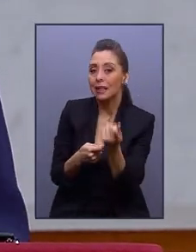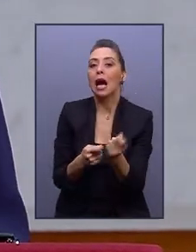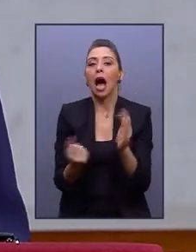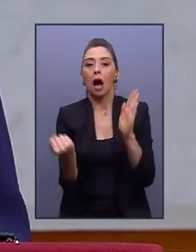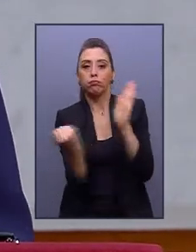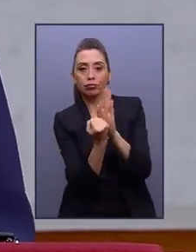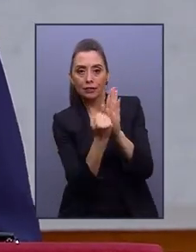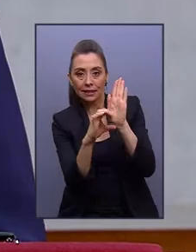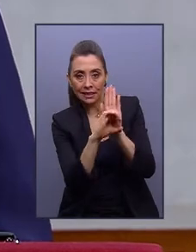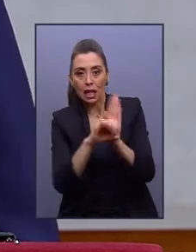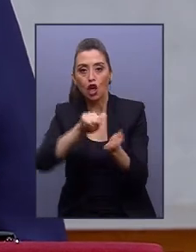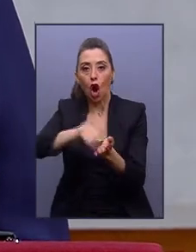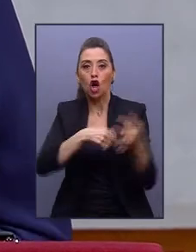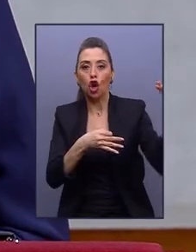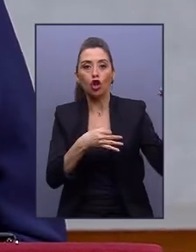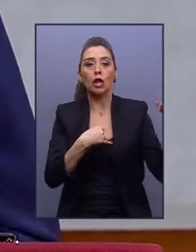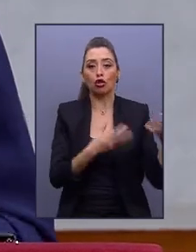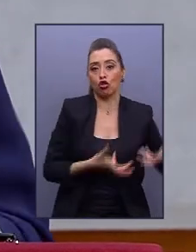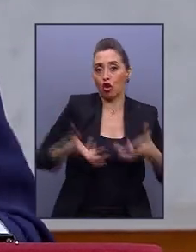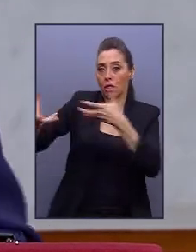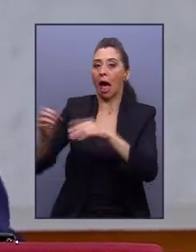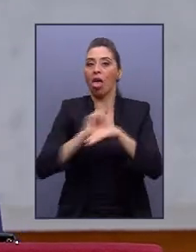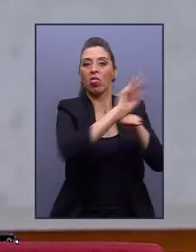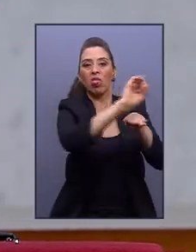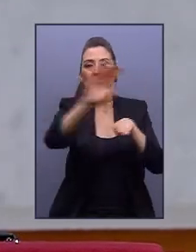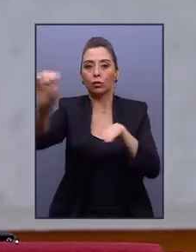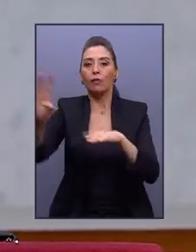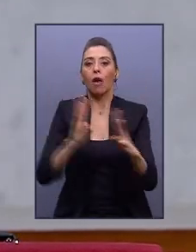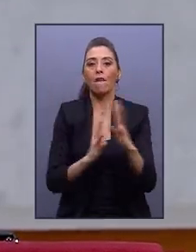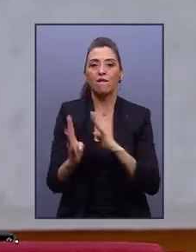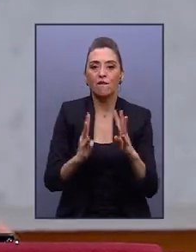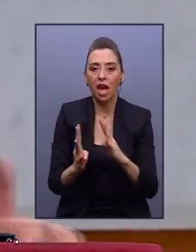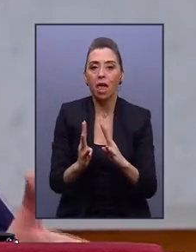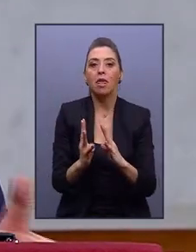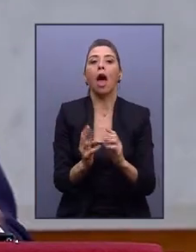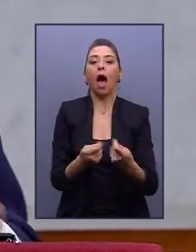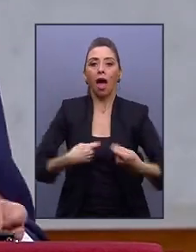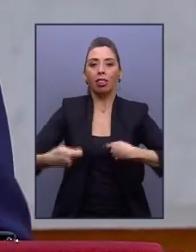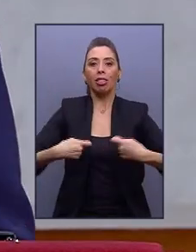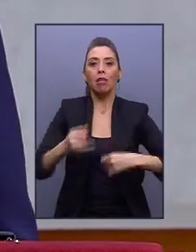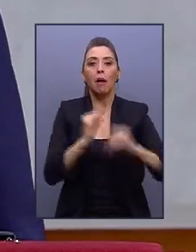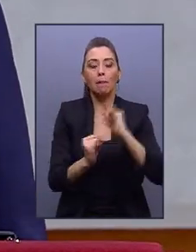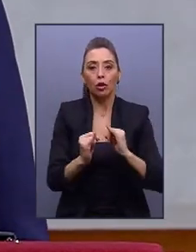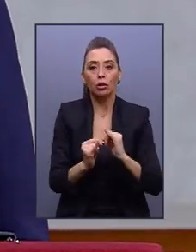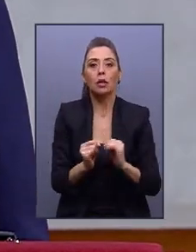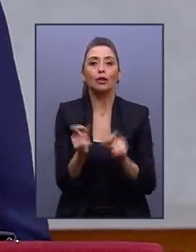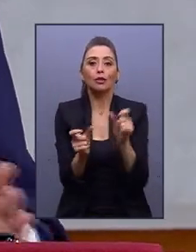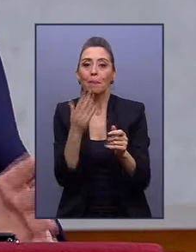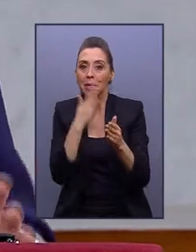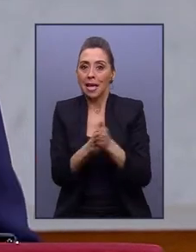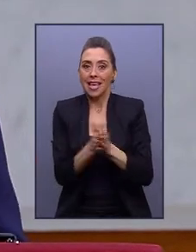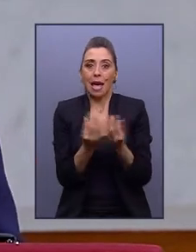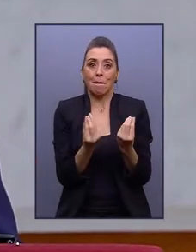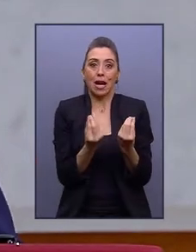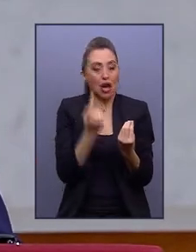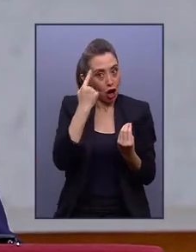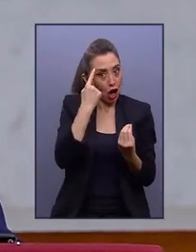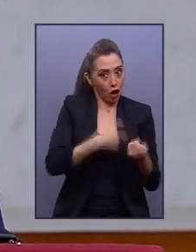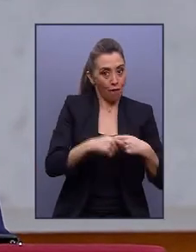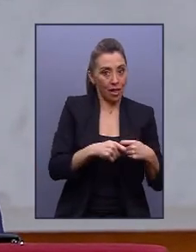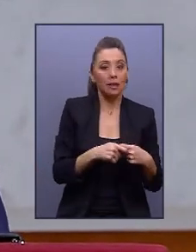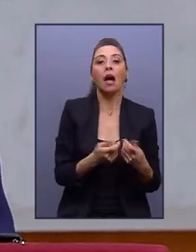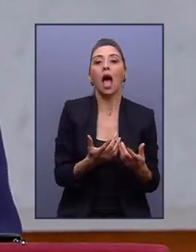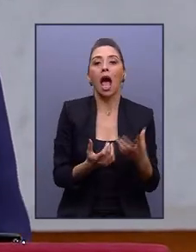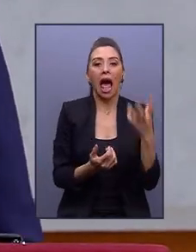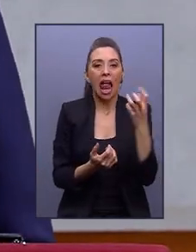sellos, contratos con distribuidores, ferias y tiendas virtuales. Esto genera mejores expectativas para productos tan emblemáticos